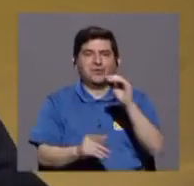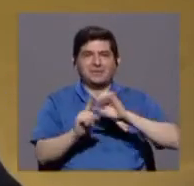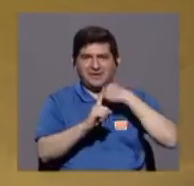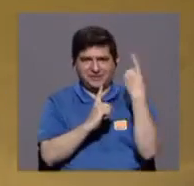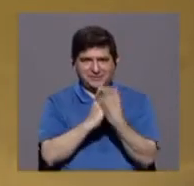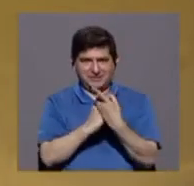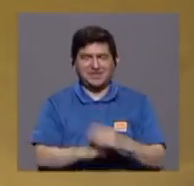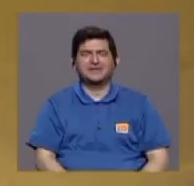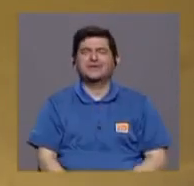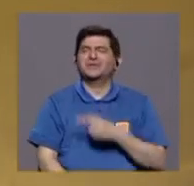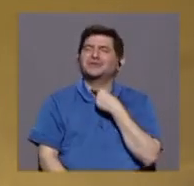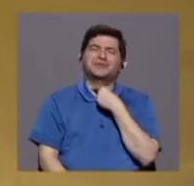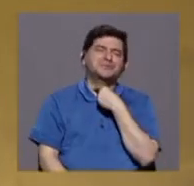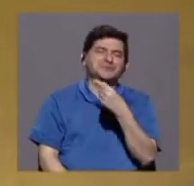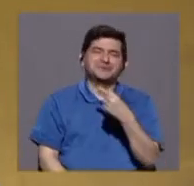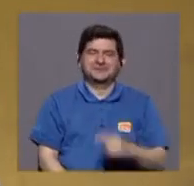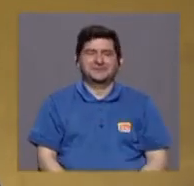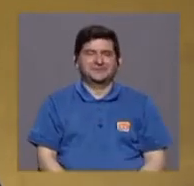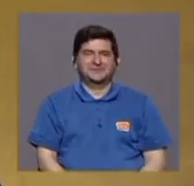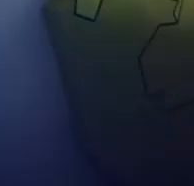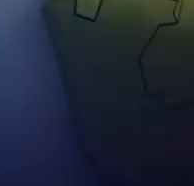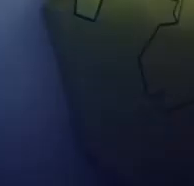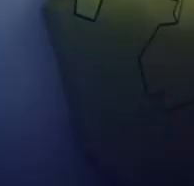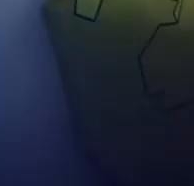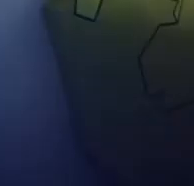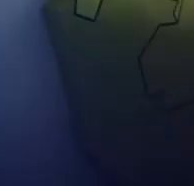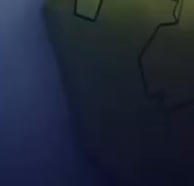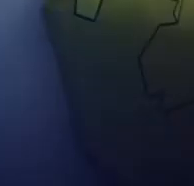Héctor. Encantado. Muchas gracias.